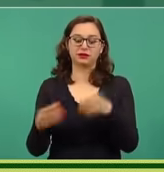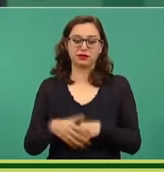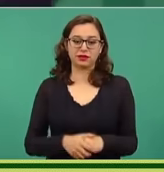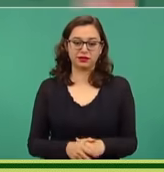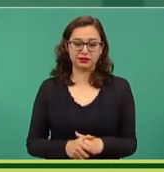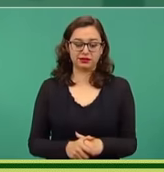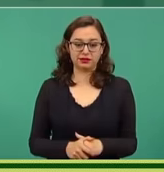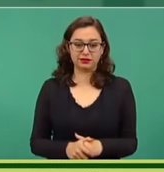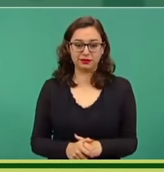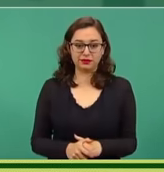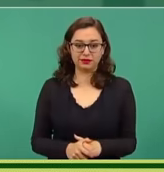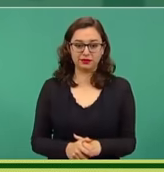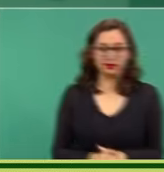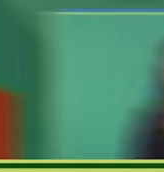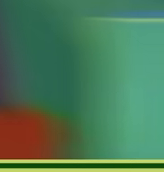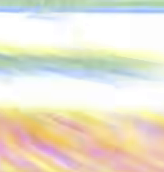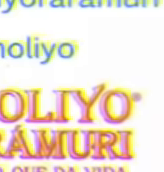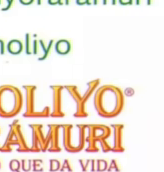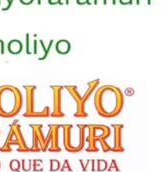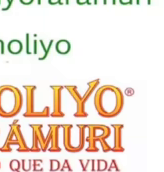y muchos más